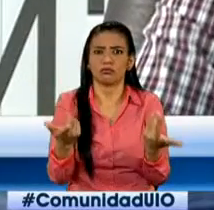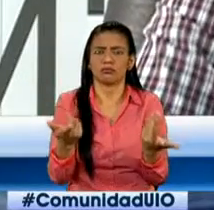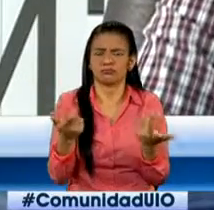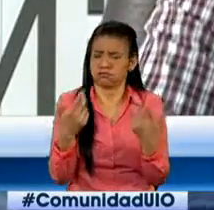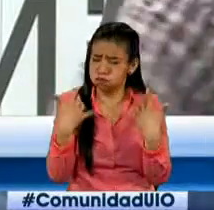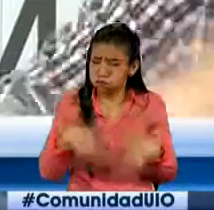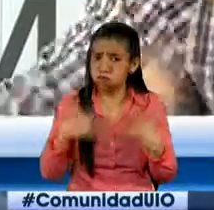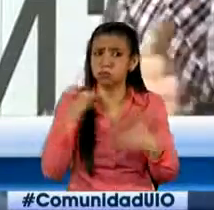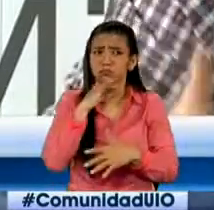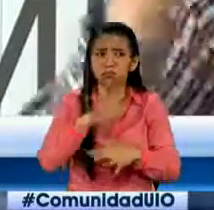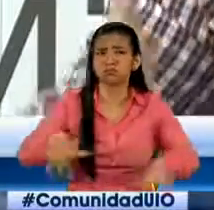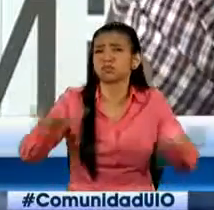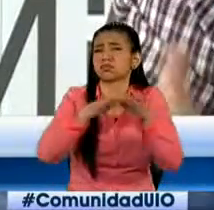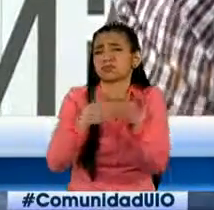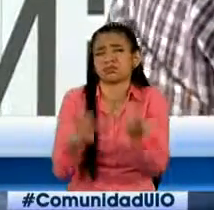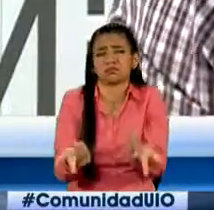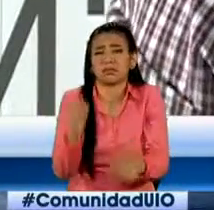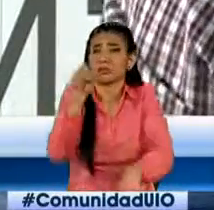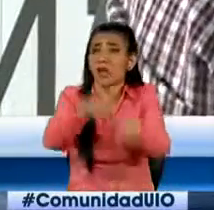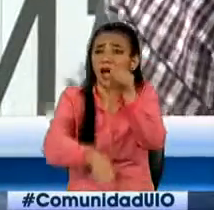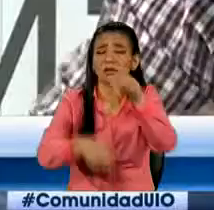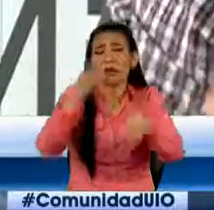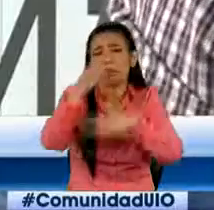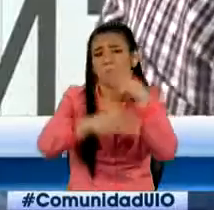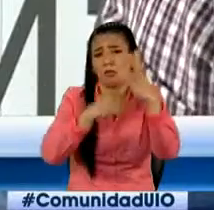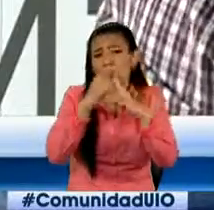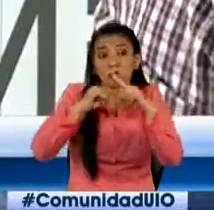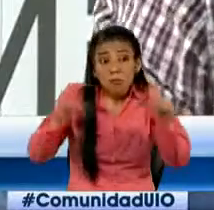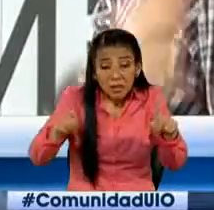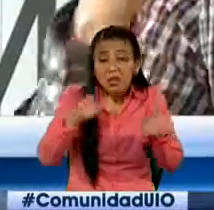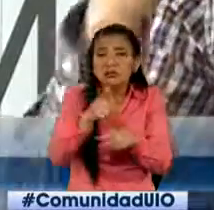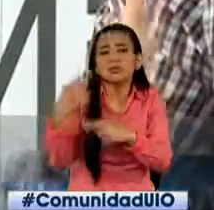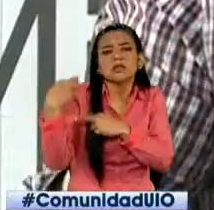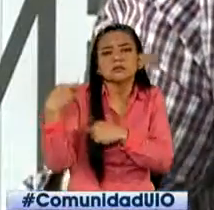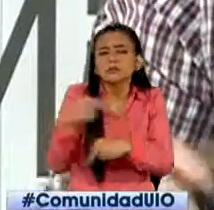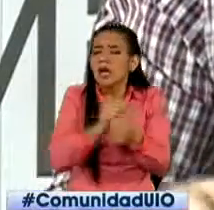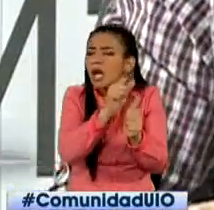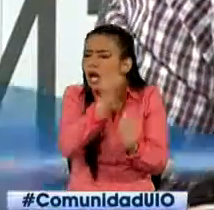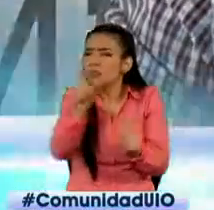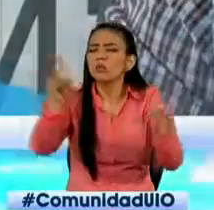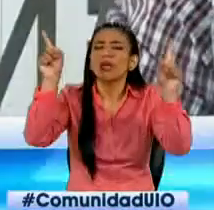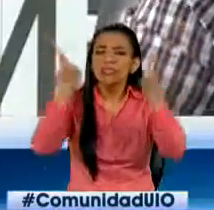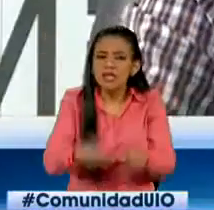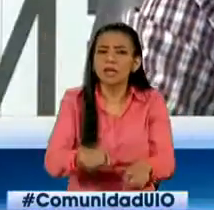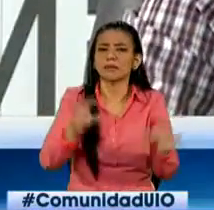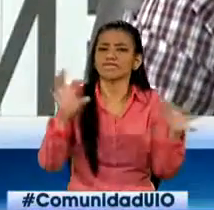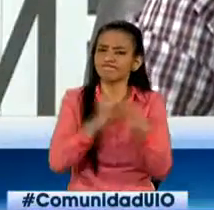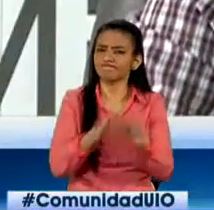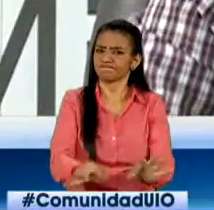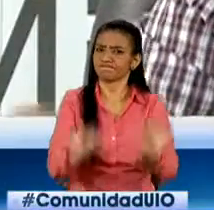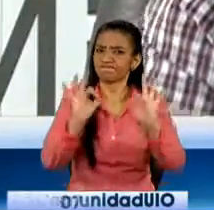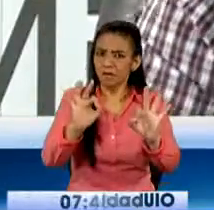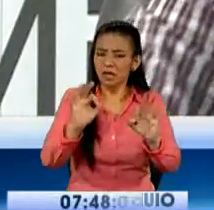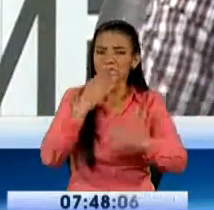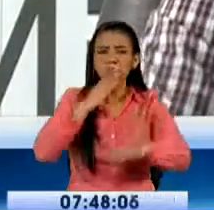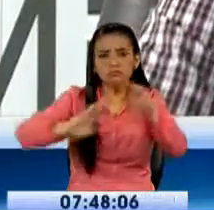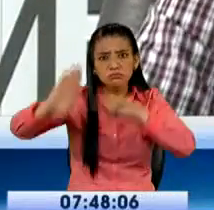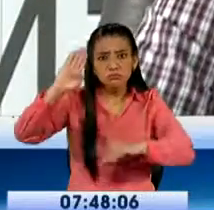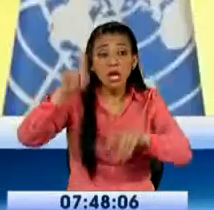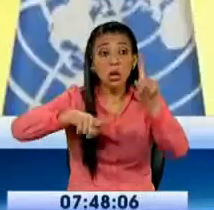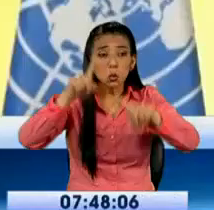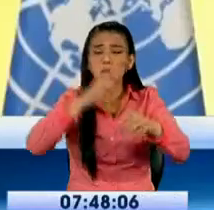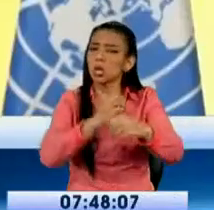histórica. Entonces, cada quien tiene que hacer lo que le corresponde y hacerlo pronto y hacerlo dentro de un marco vinculante para que pueda ser